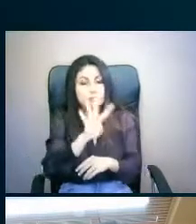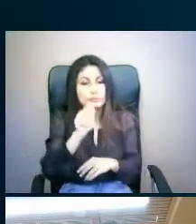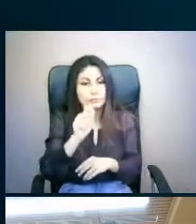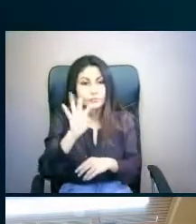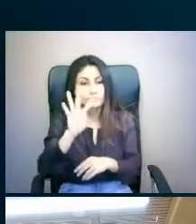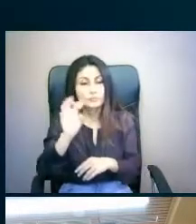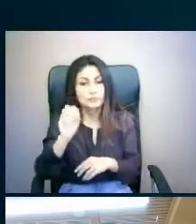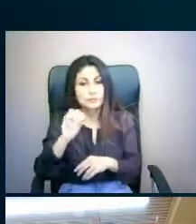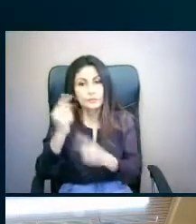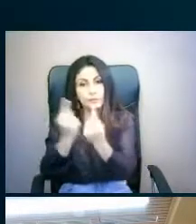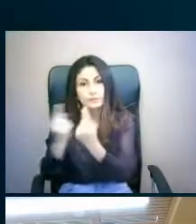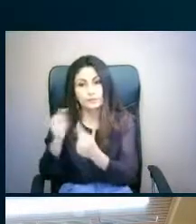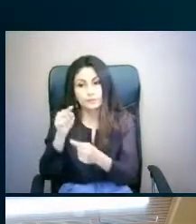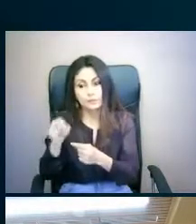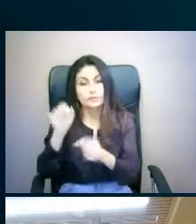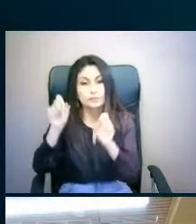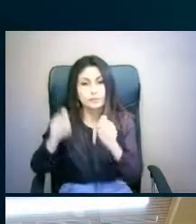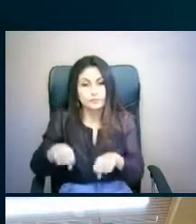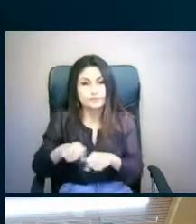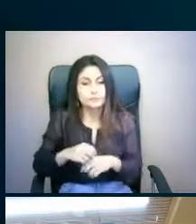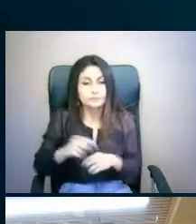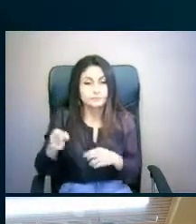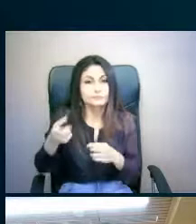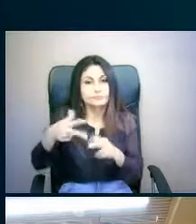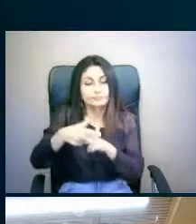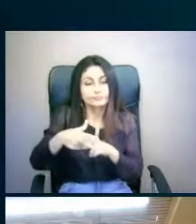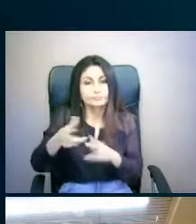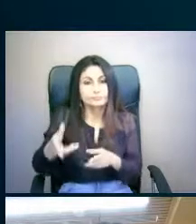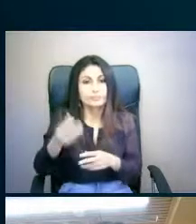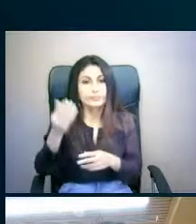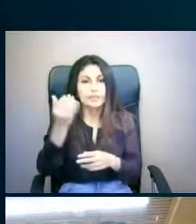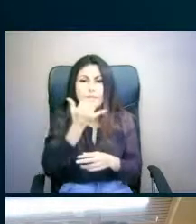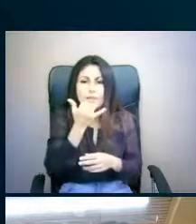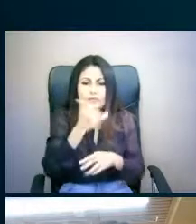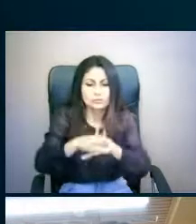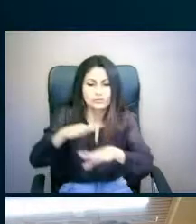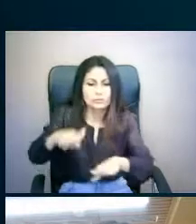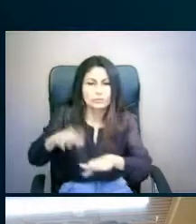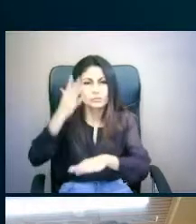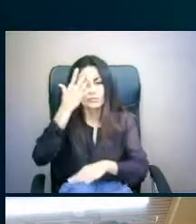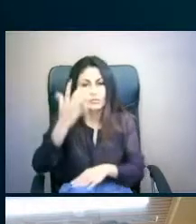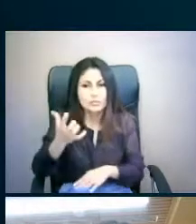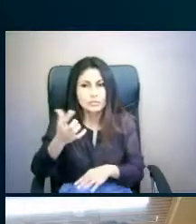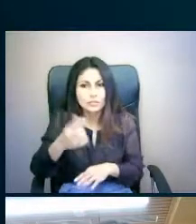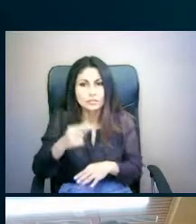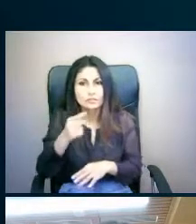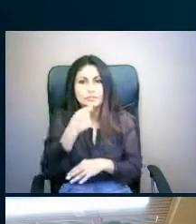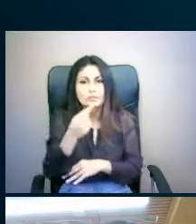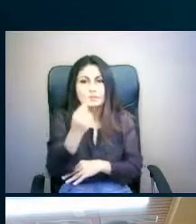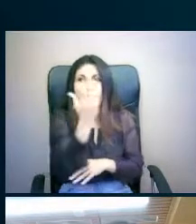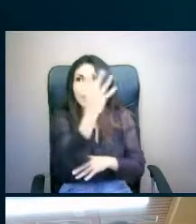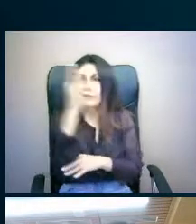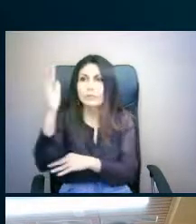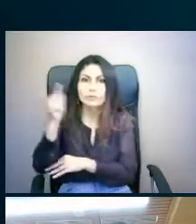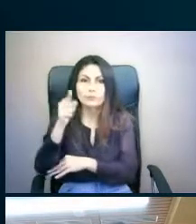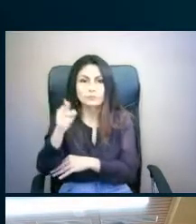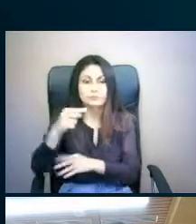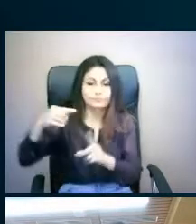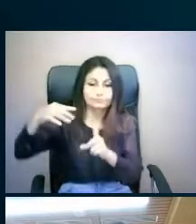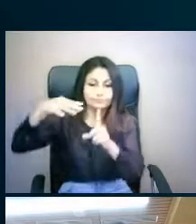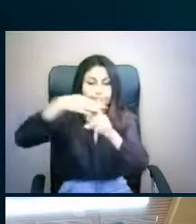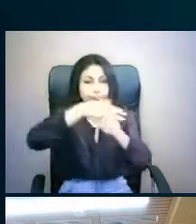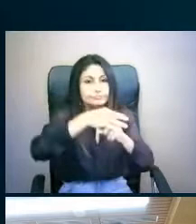parte de acá arriba puedo ver el detalle de cuáles fueron las causas de estas interrupciones. Por ejemplo, esta dice que fue por árboles o ramas y que